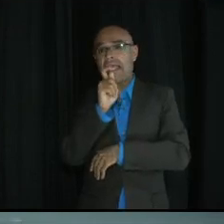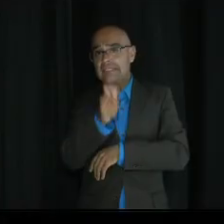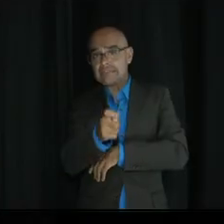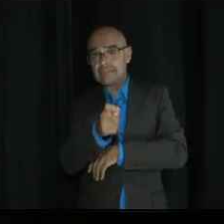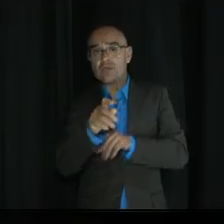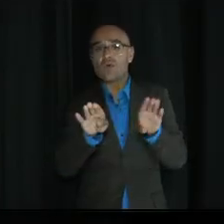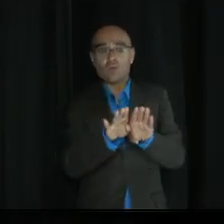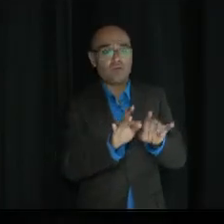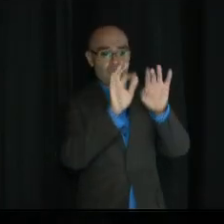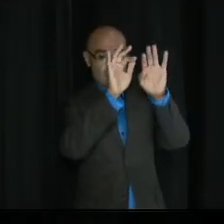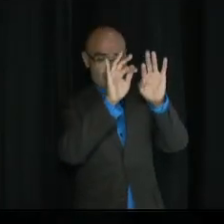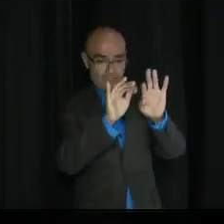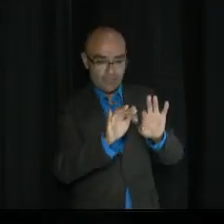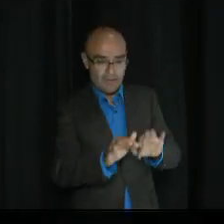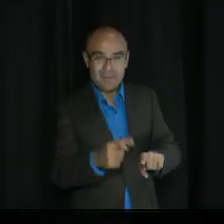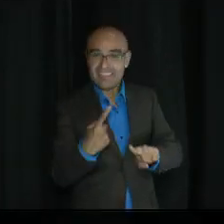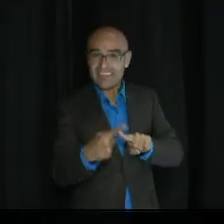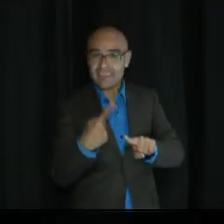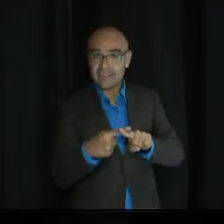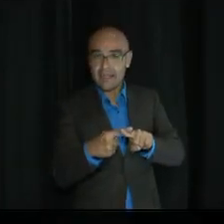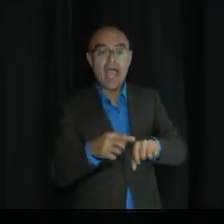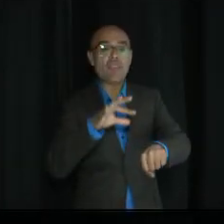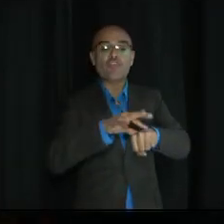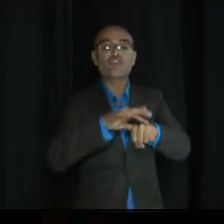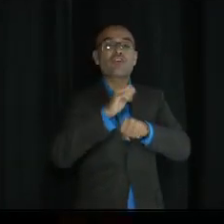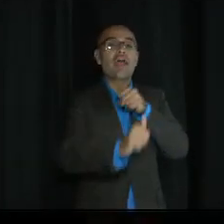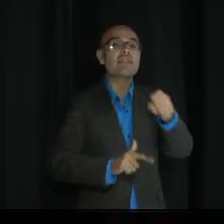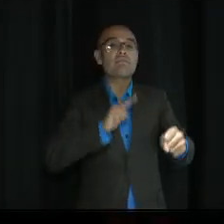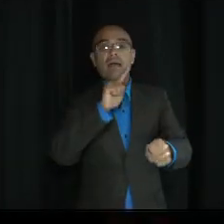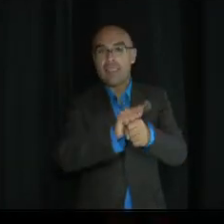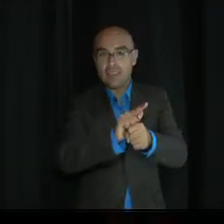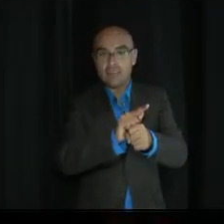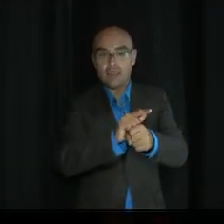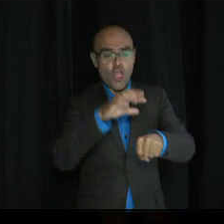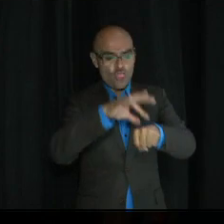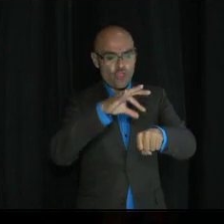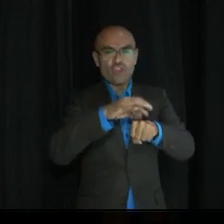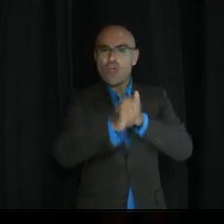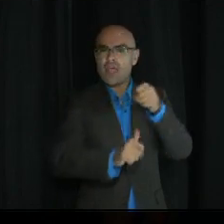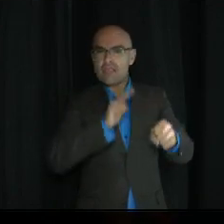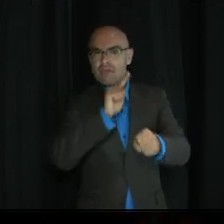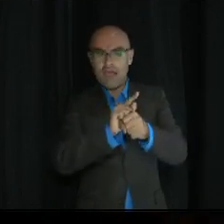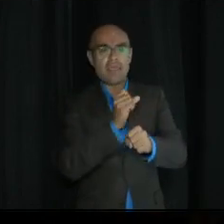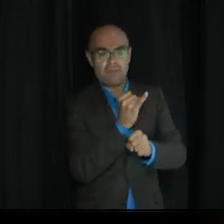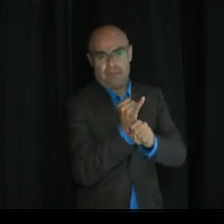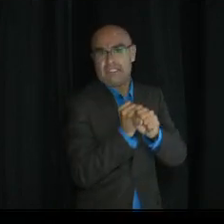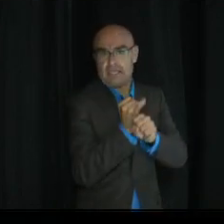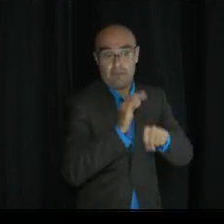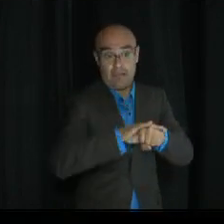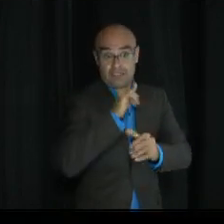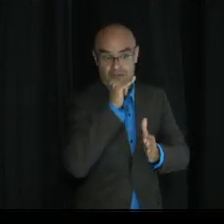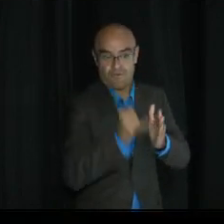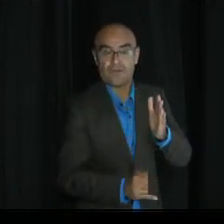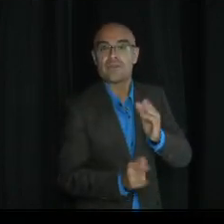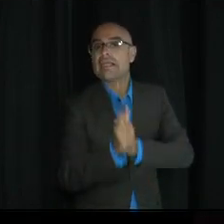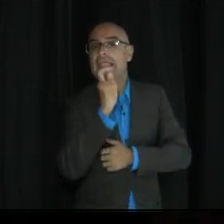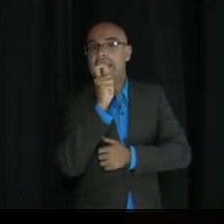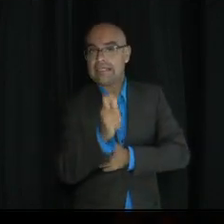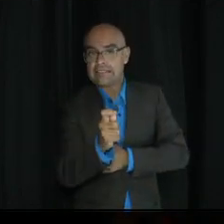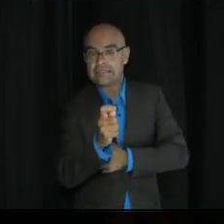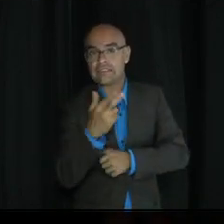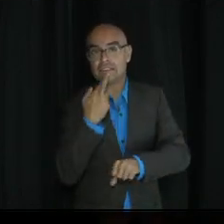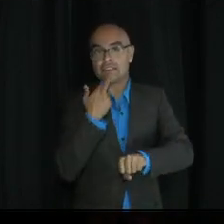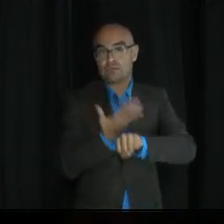por parte del perito médico veterinario. Este perito médico veterinario, pues, realiza una doble